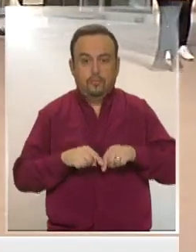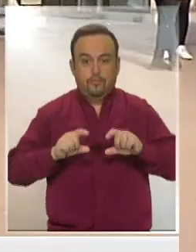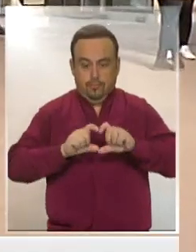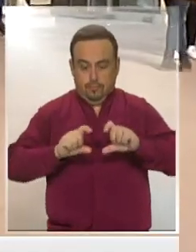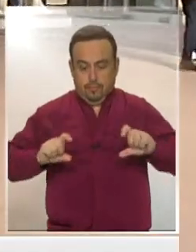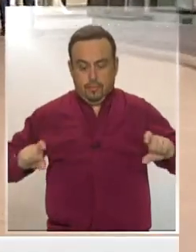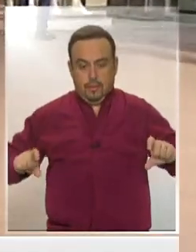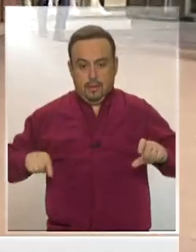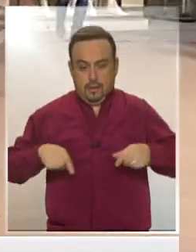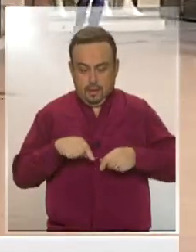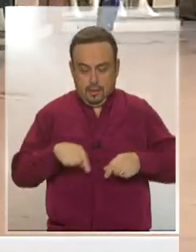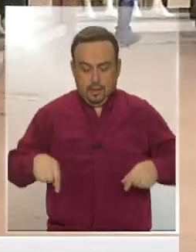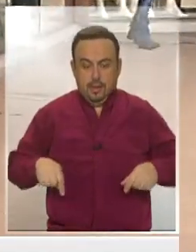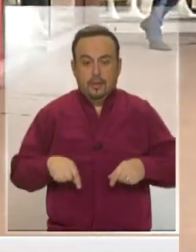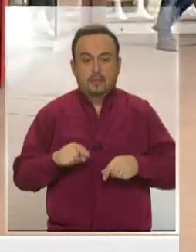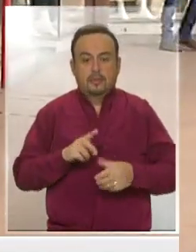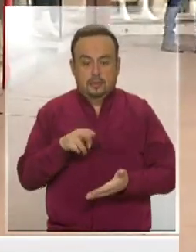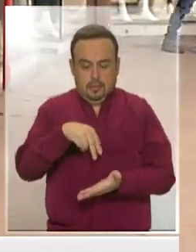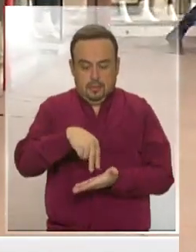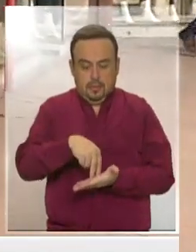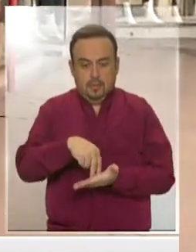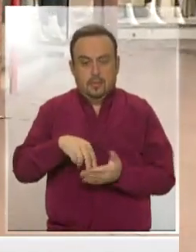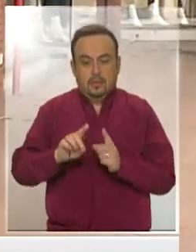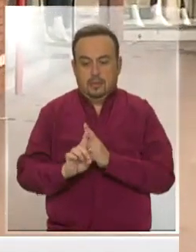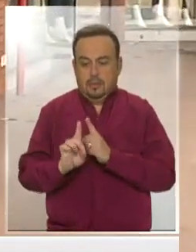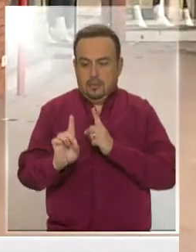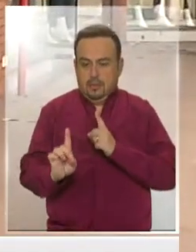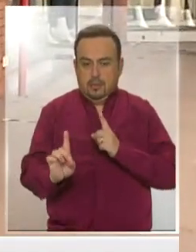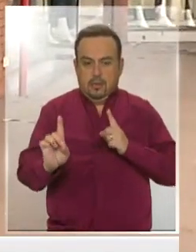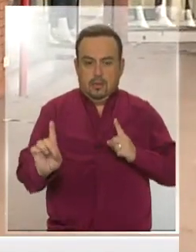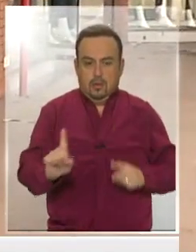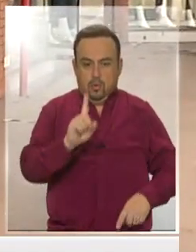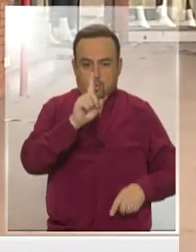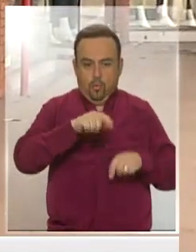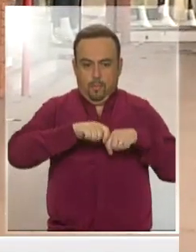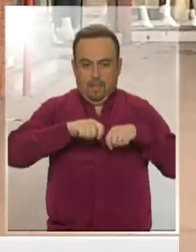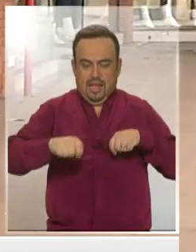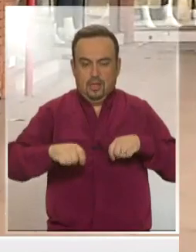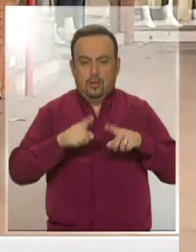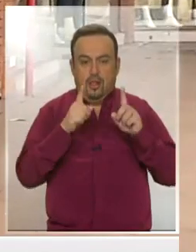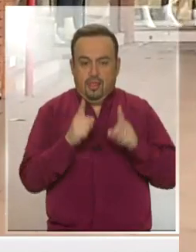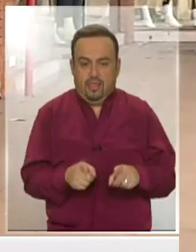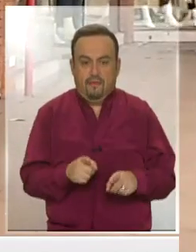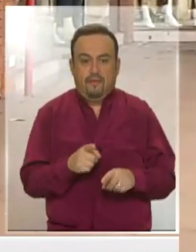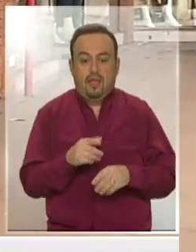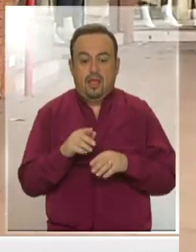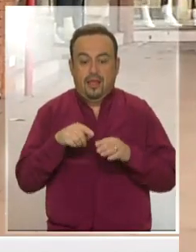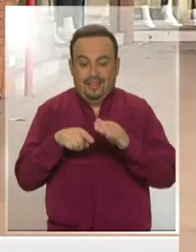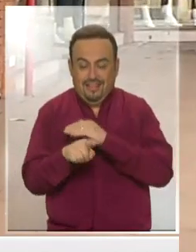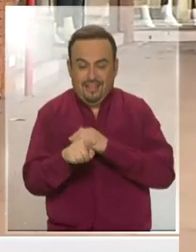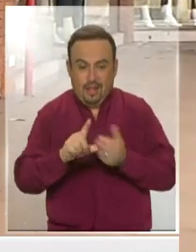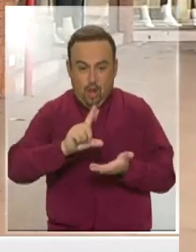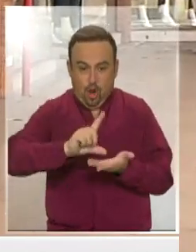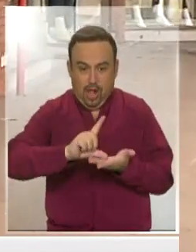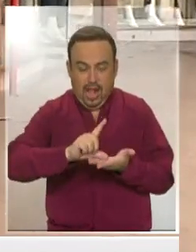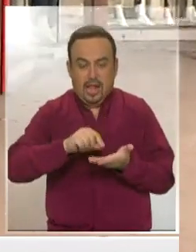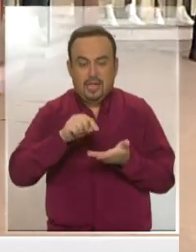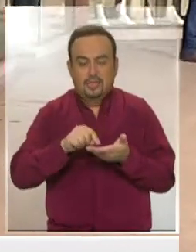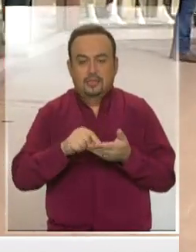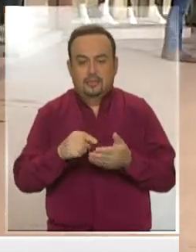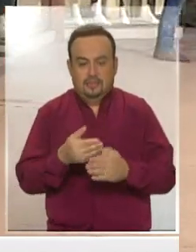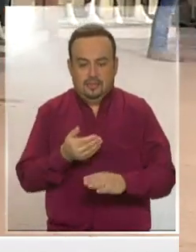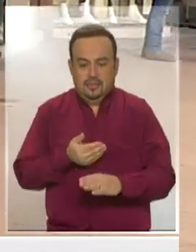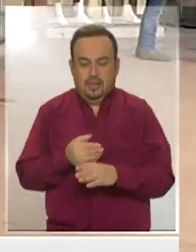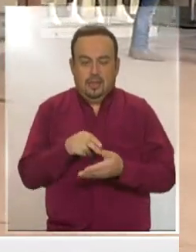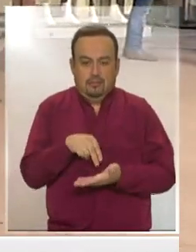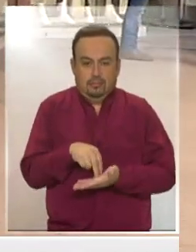usted ve en el piso, que para respetar el metro de distancia si tienen que esperar a la entrada de los locales. La idea es que no se